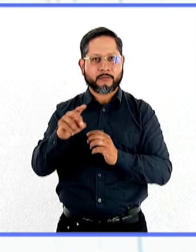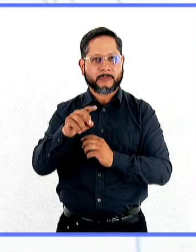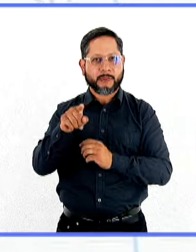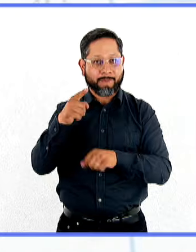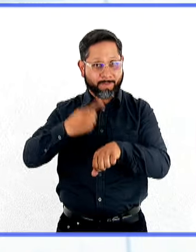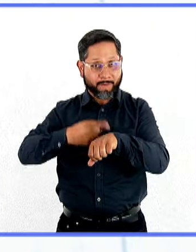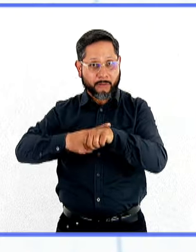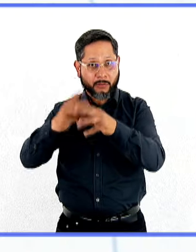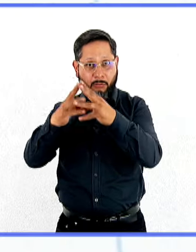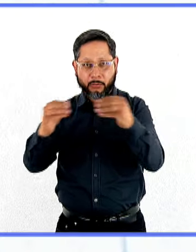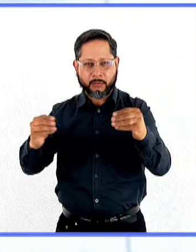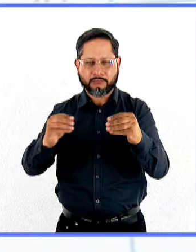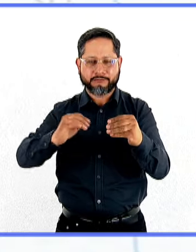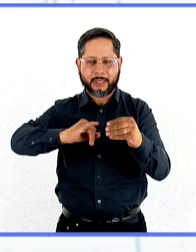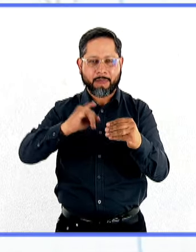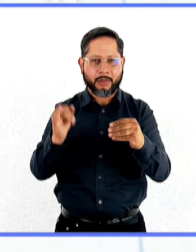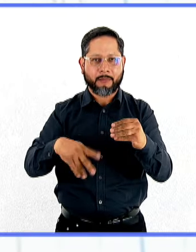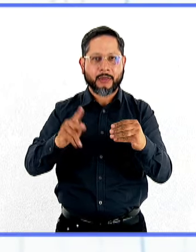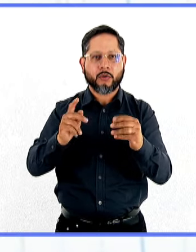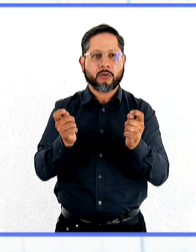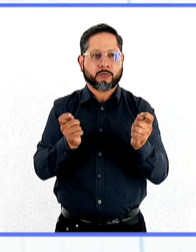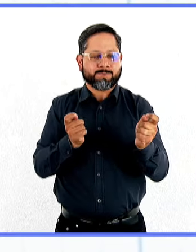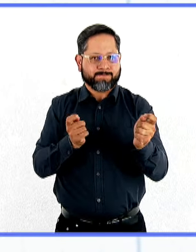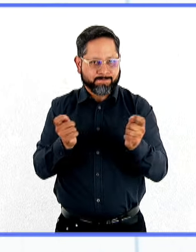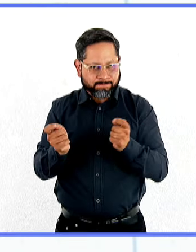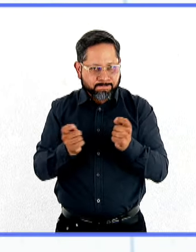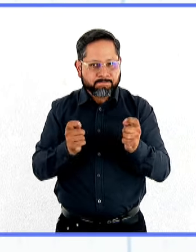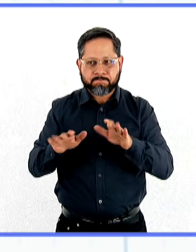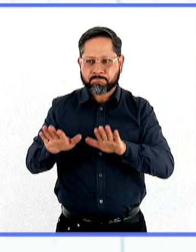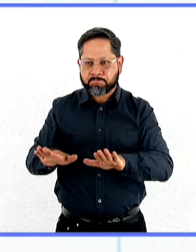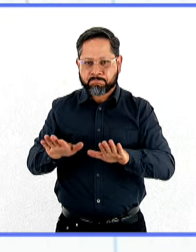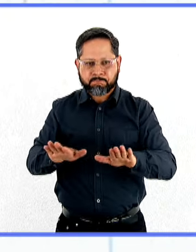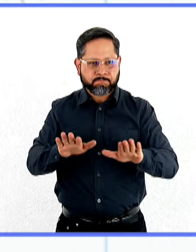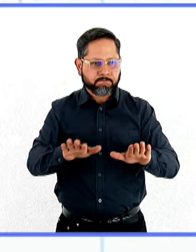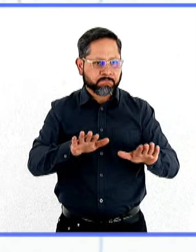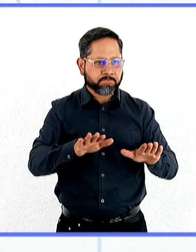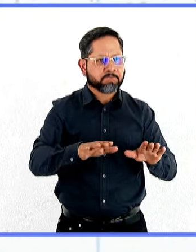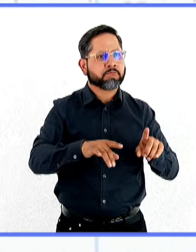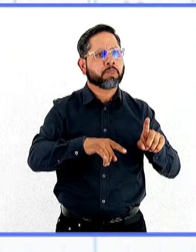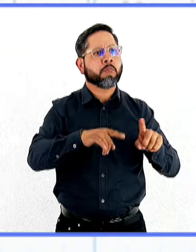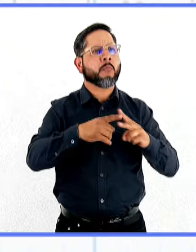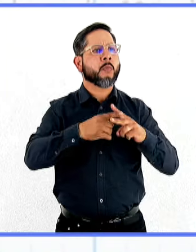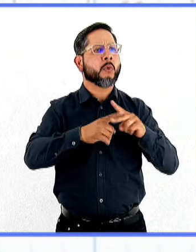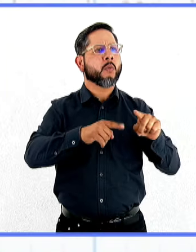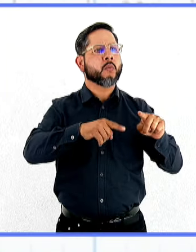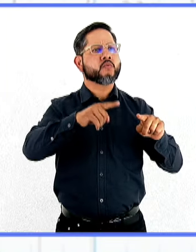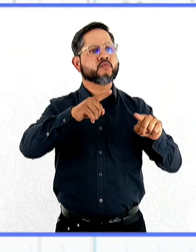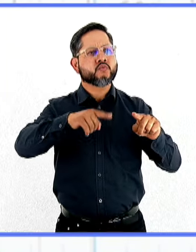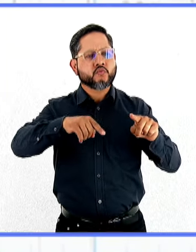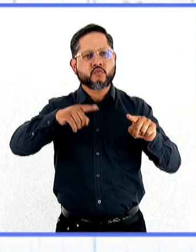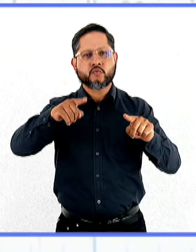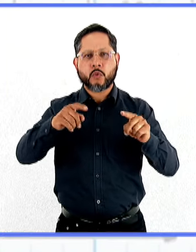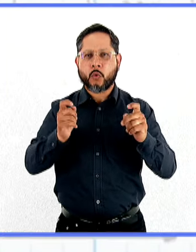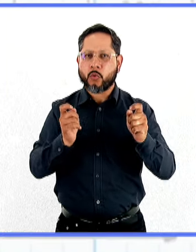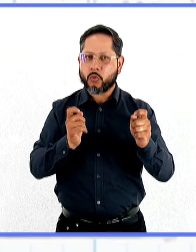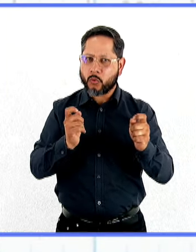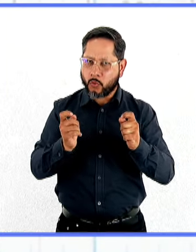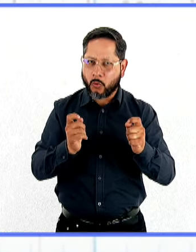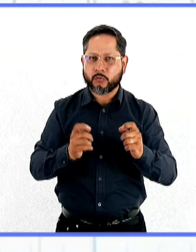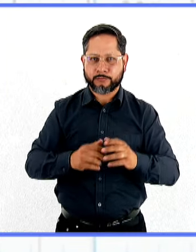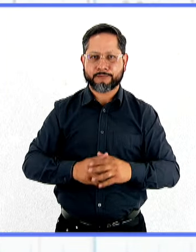tuberculosis nunca pero sí podríamos hablar de control y entonces sí tener adores muy específicos de